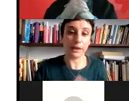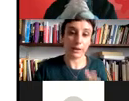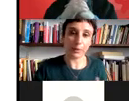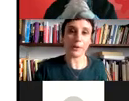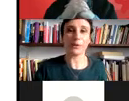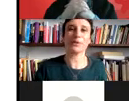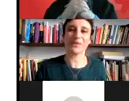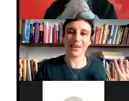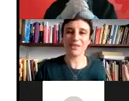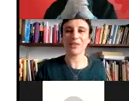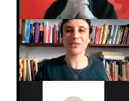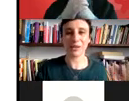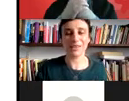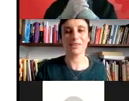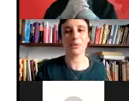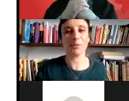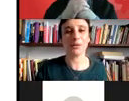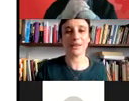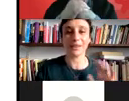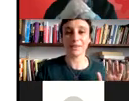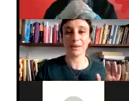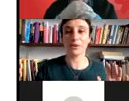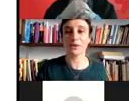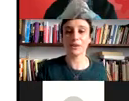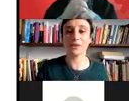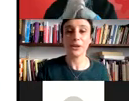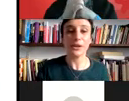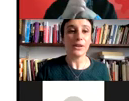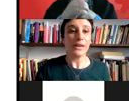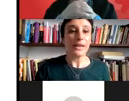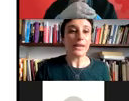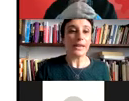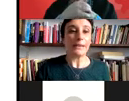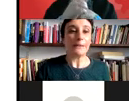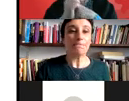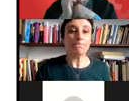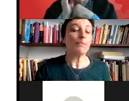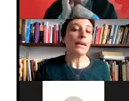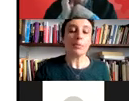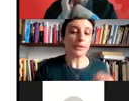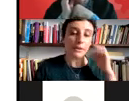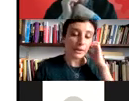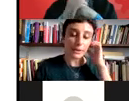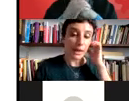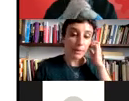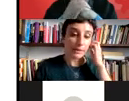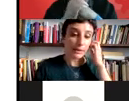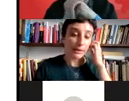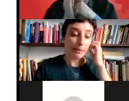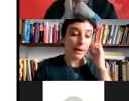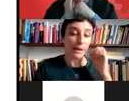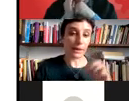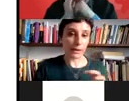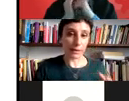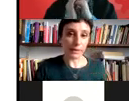promulgue la ley, pero bueno, eso ya es otra historia y es un camino que estamos recorriendo. Después, nada más que